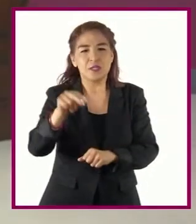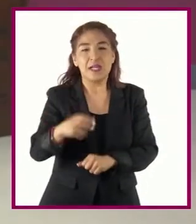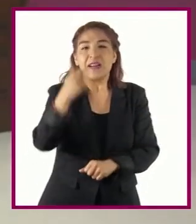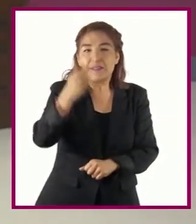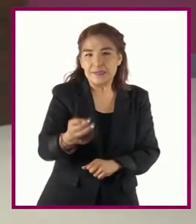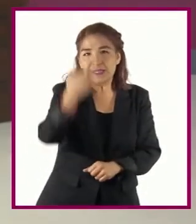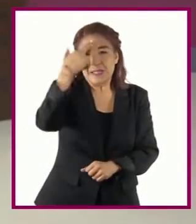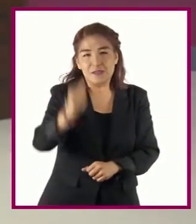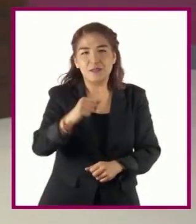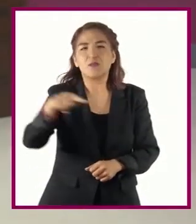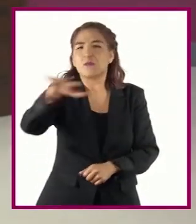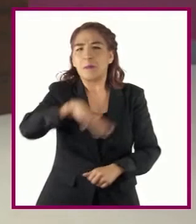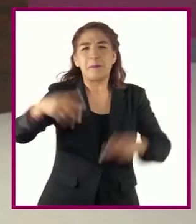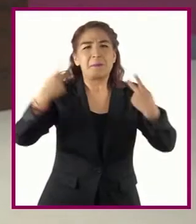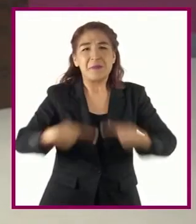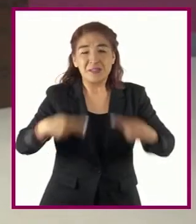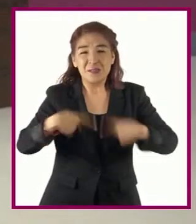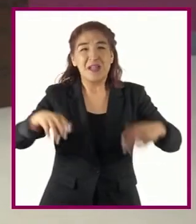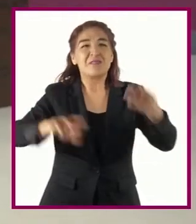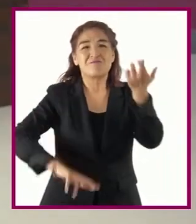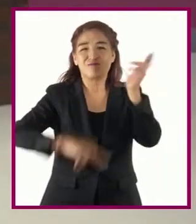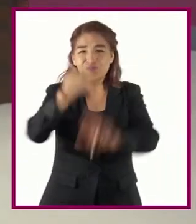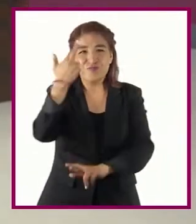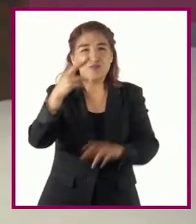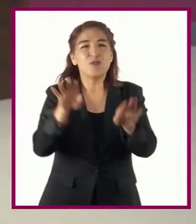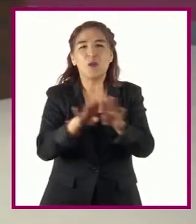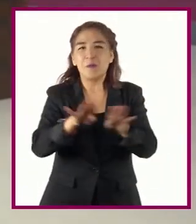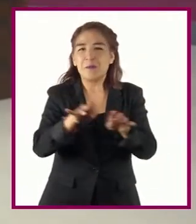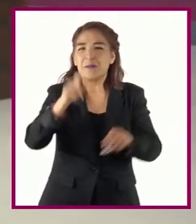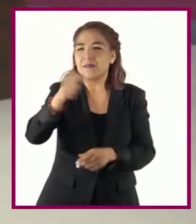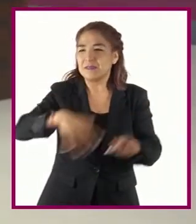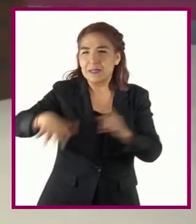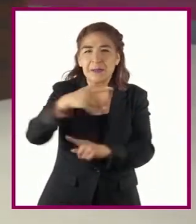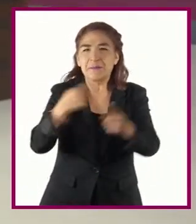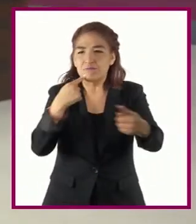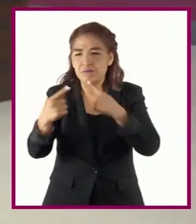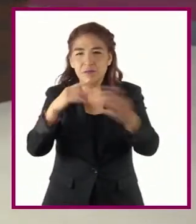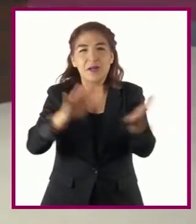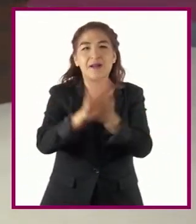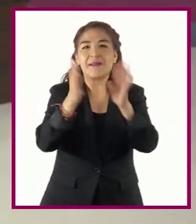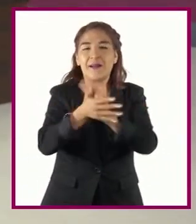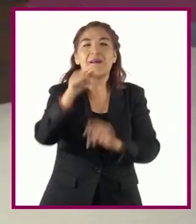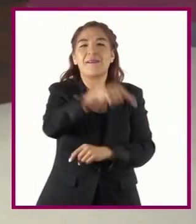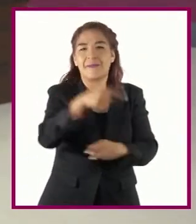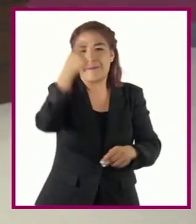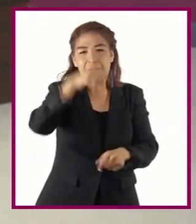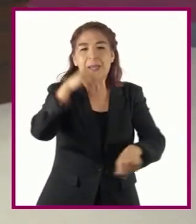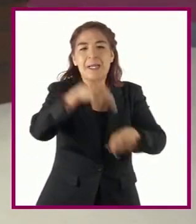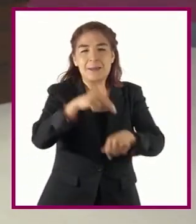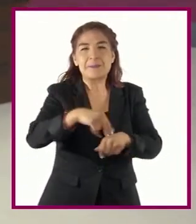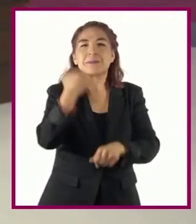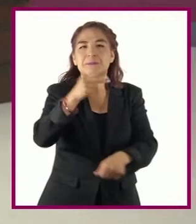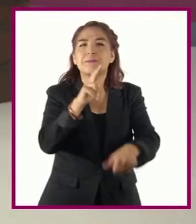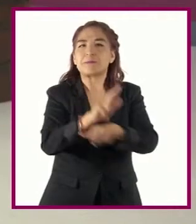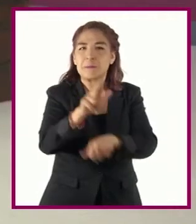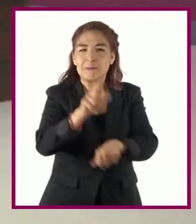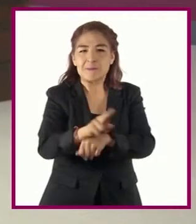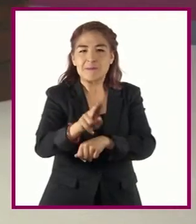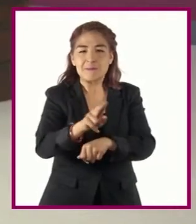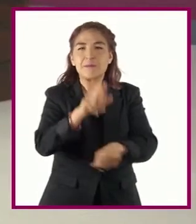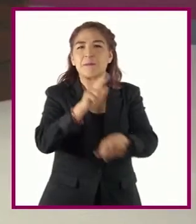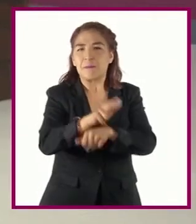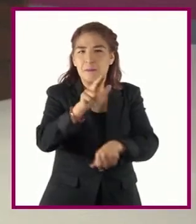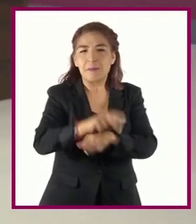años, decenas de rebeldes se organizaron en las montañas de Nicaragua y Honduras, donde comenzaron a acumular armas que compraban